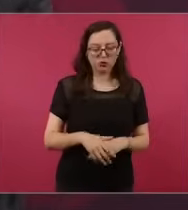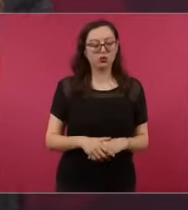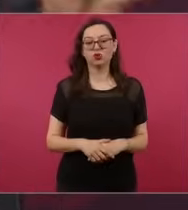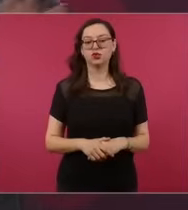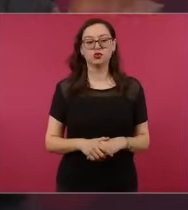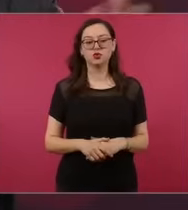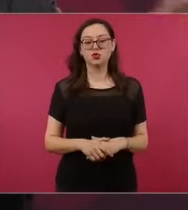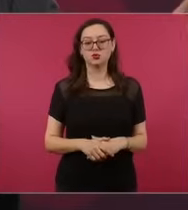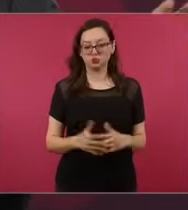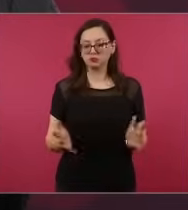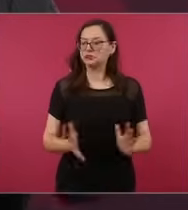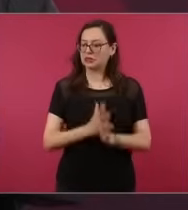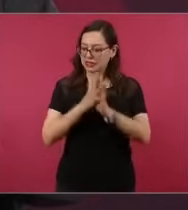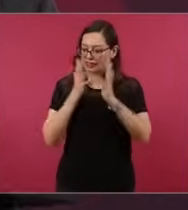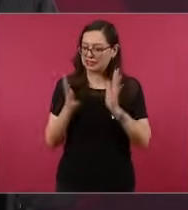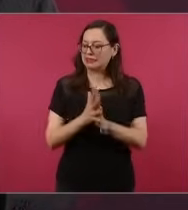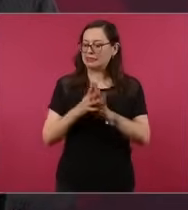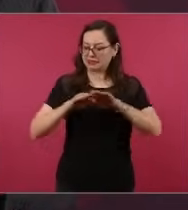Nada más democracia